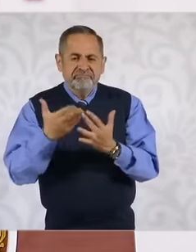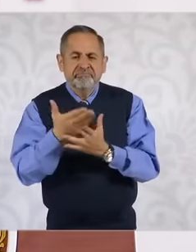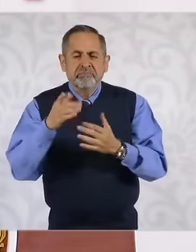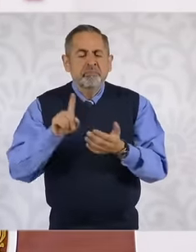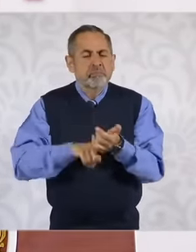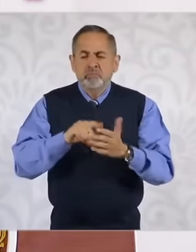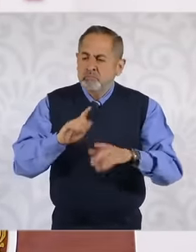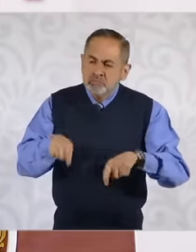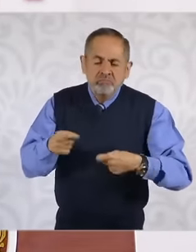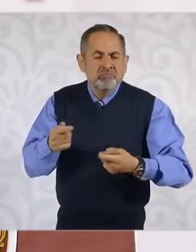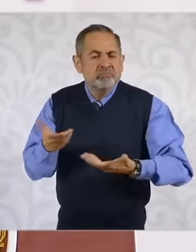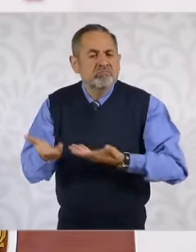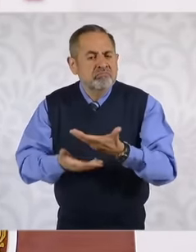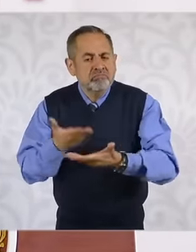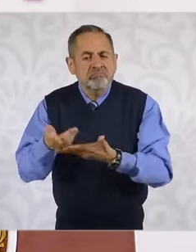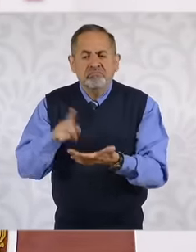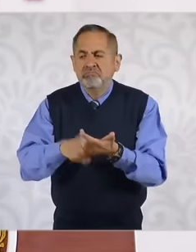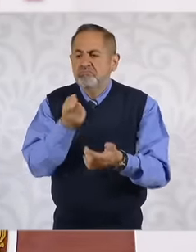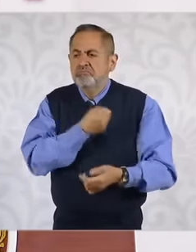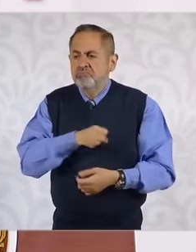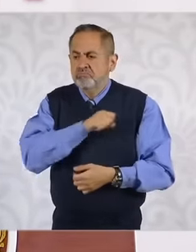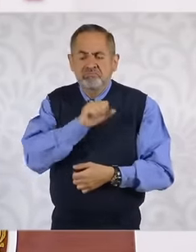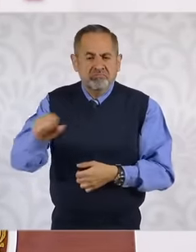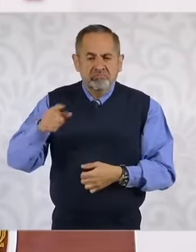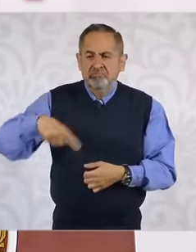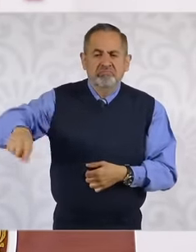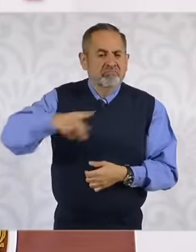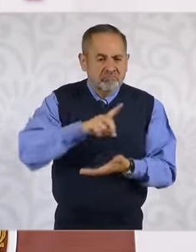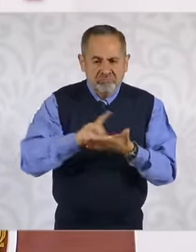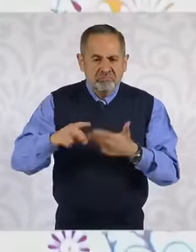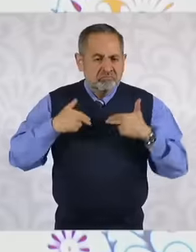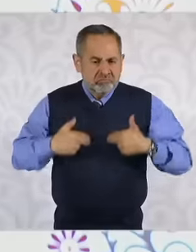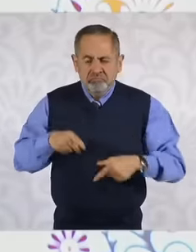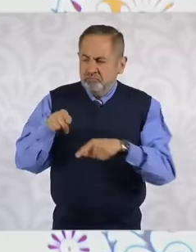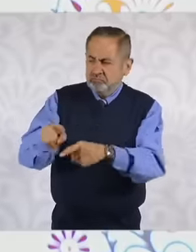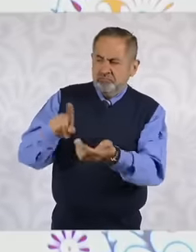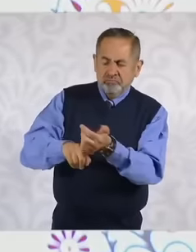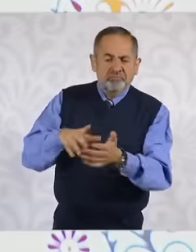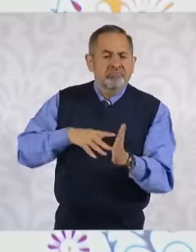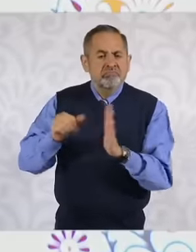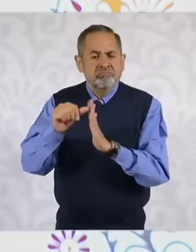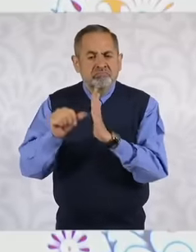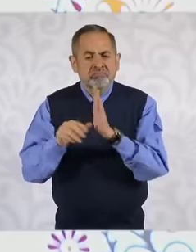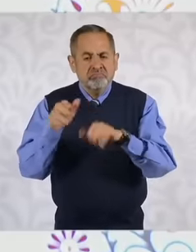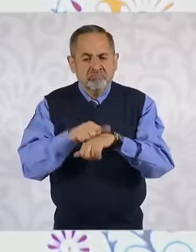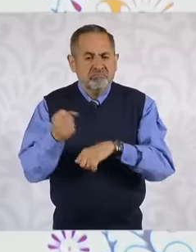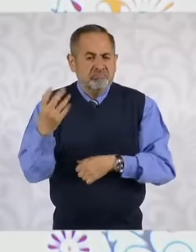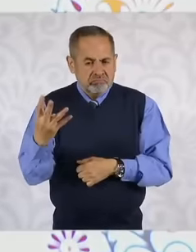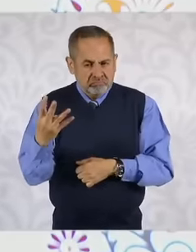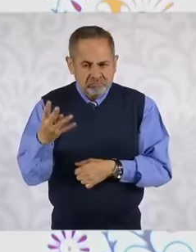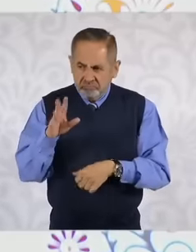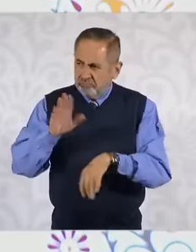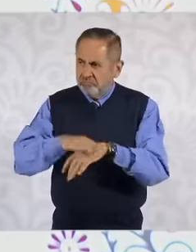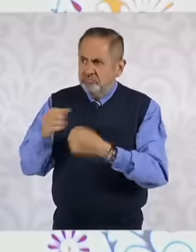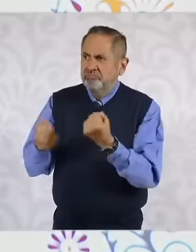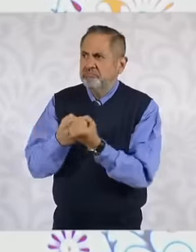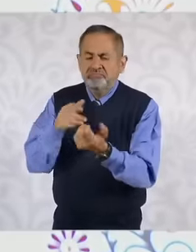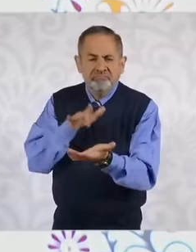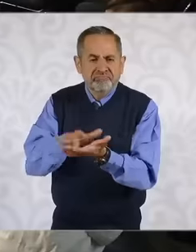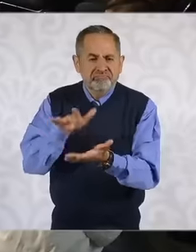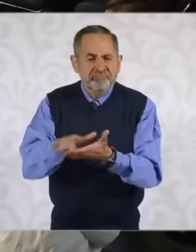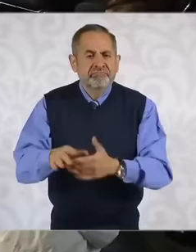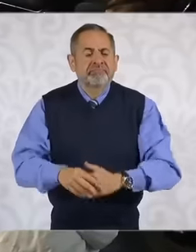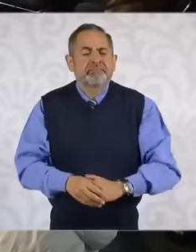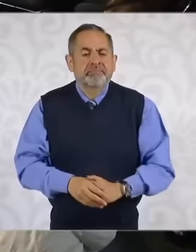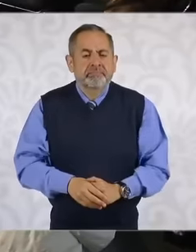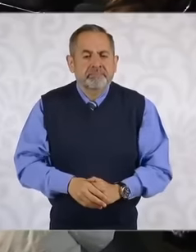el servicio de salud, que es un derecho humano, que ya está en el artículo 4 y que se va a fortalecer. Bien,